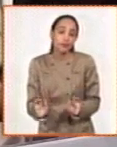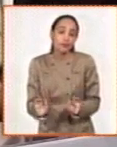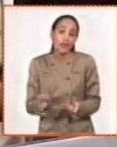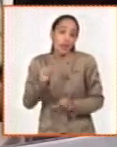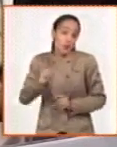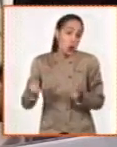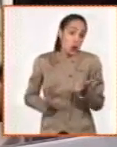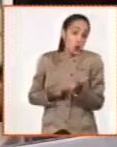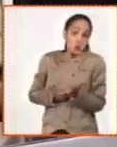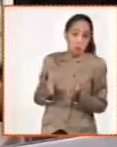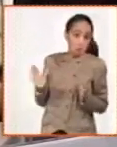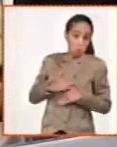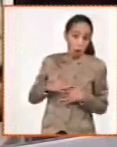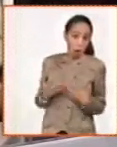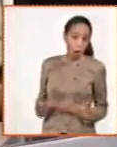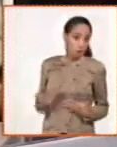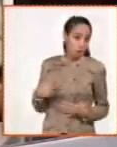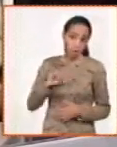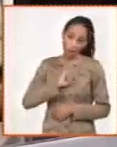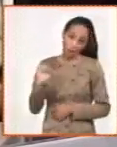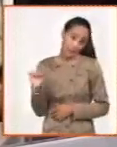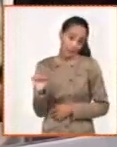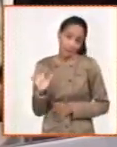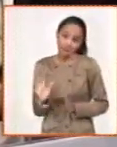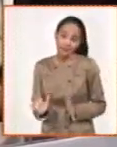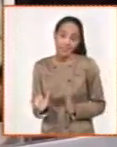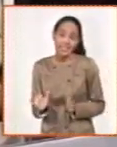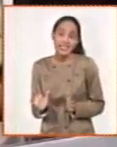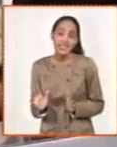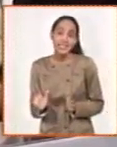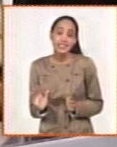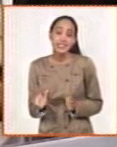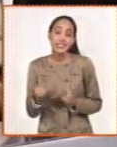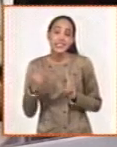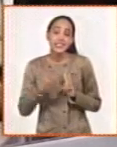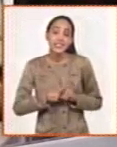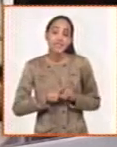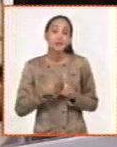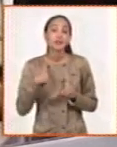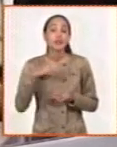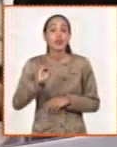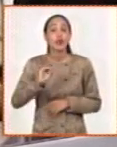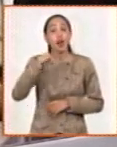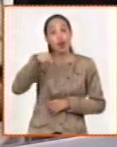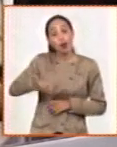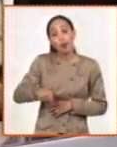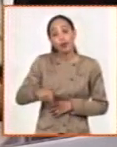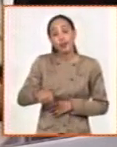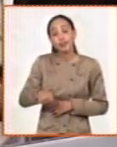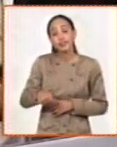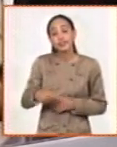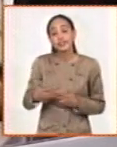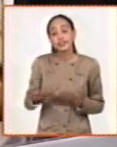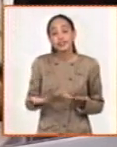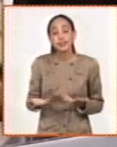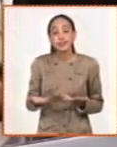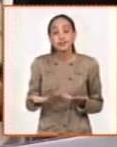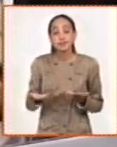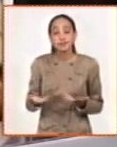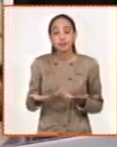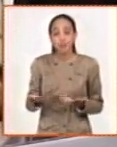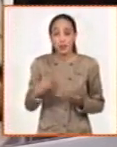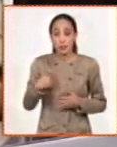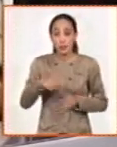vence, no se queda a mitad del camino. Y digo ahora que el código